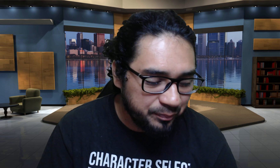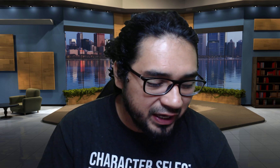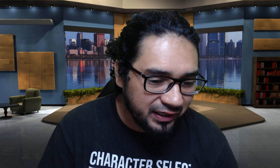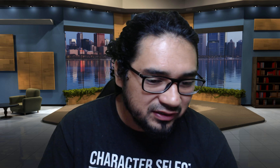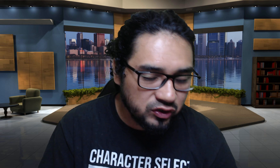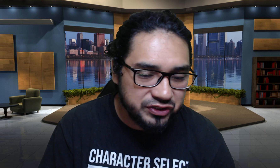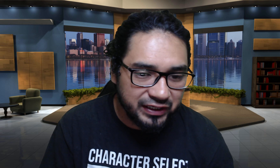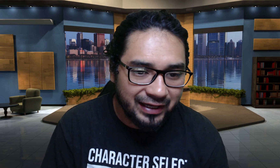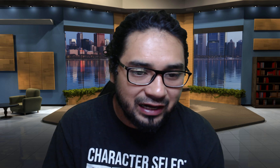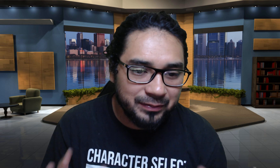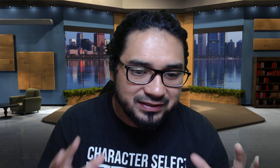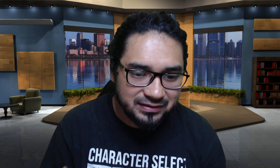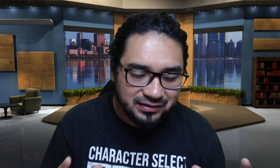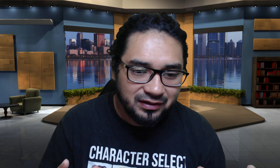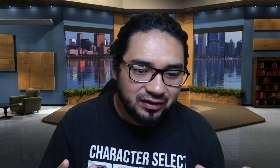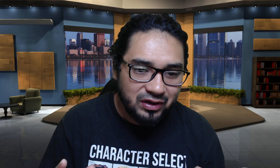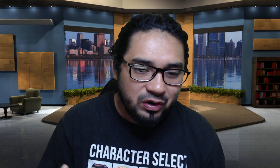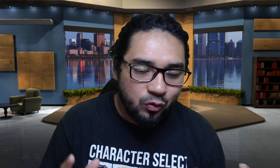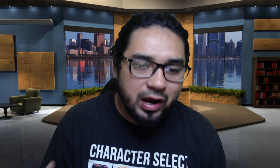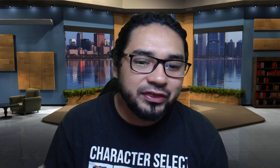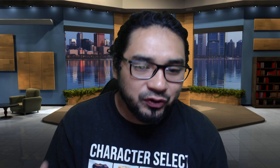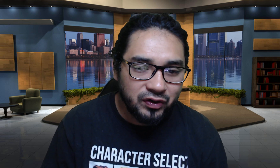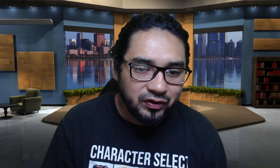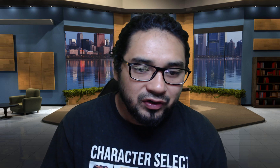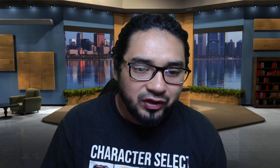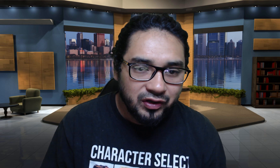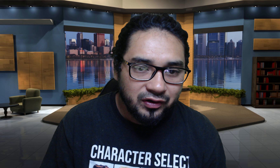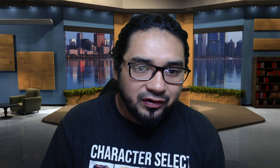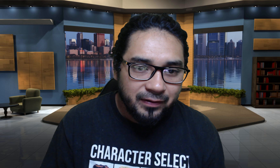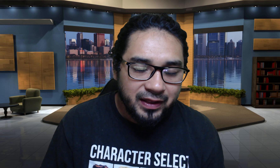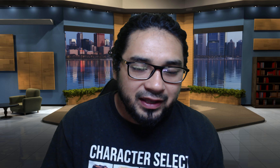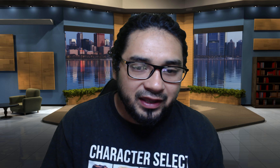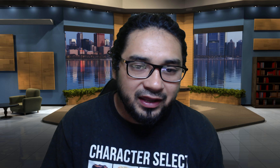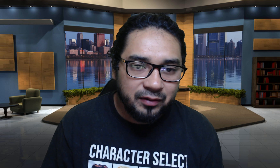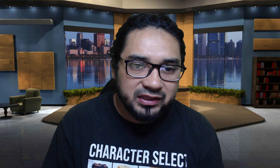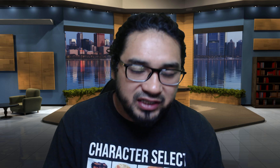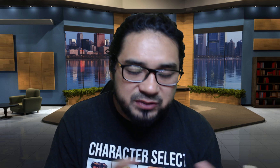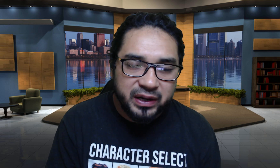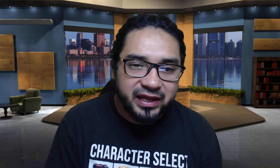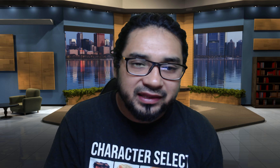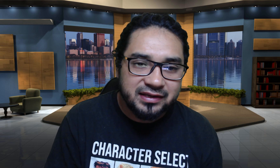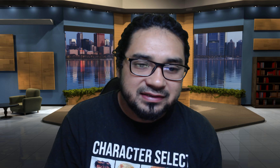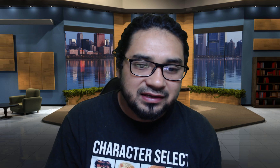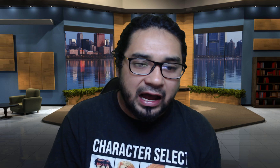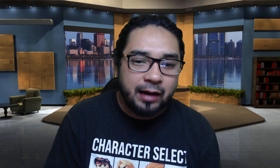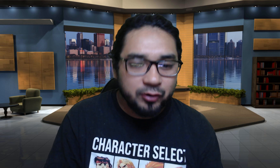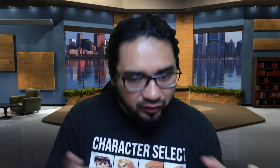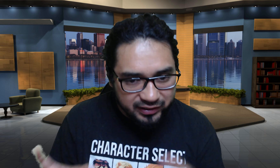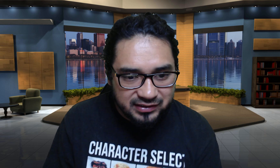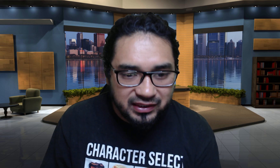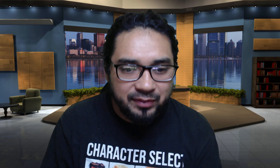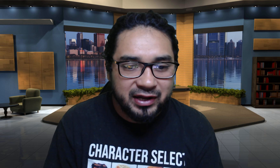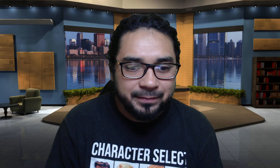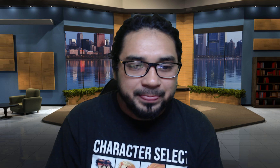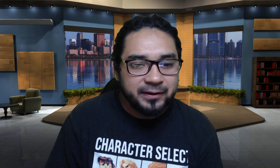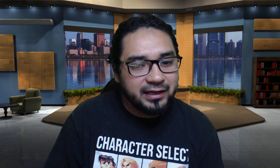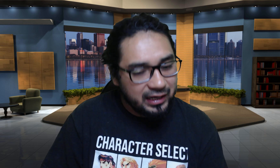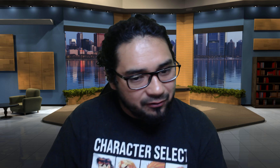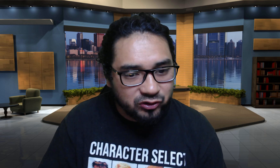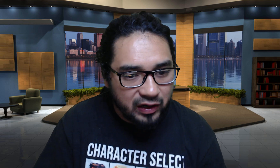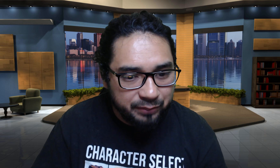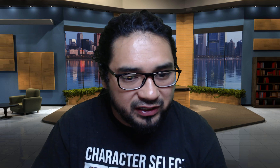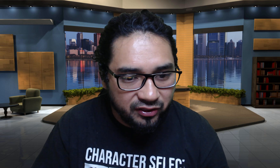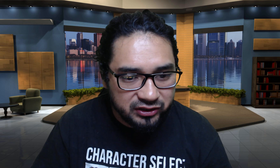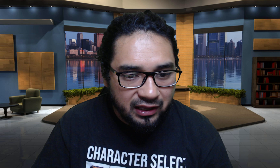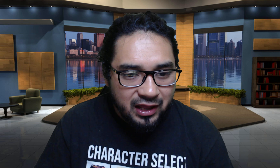se quiso limpiar Xóchitl Gálvez cuando Beatriz paredes habló de este tema y